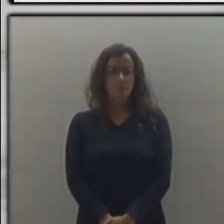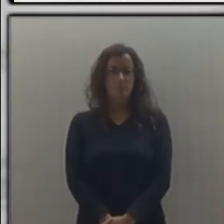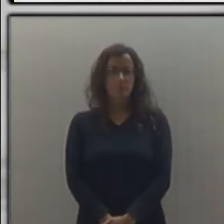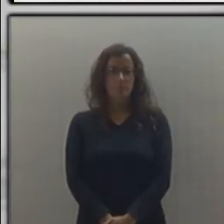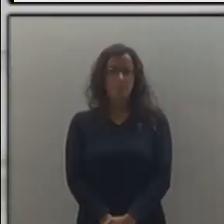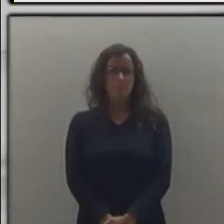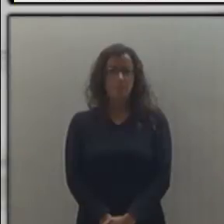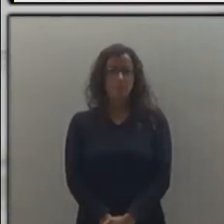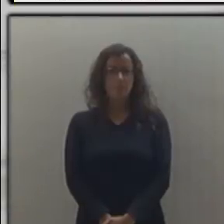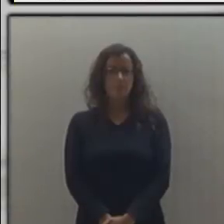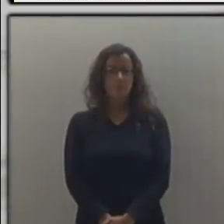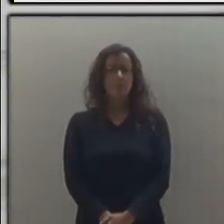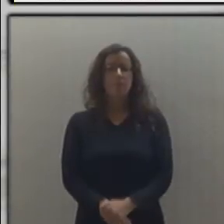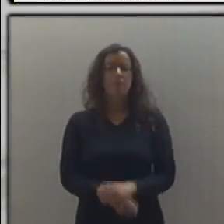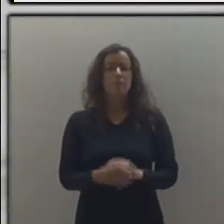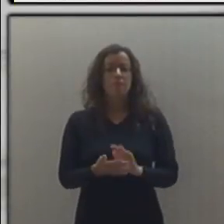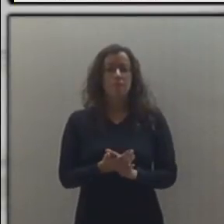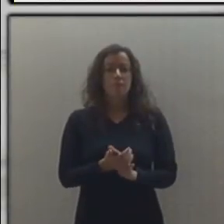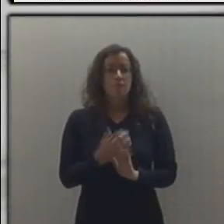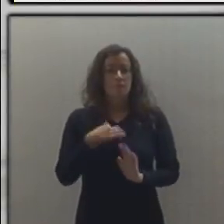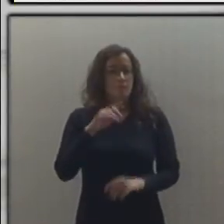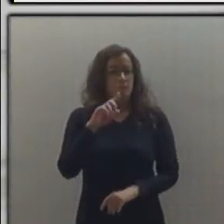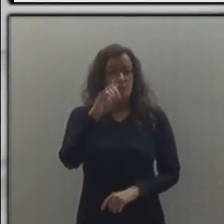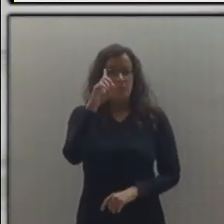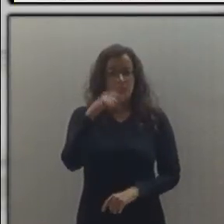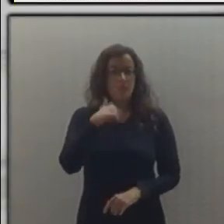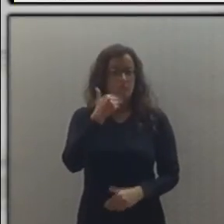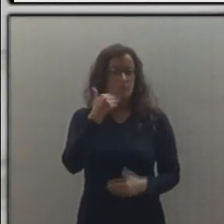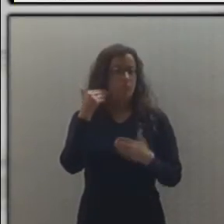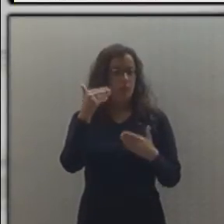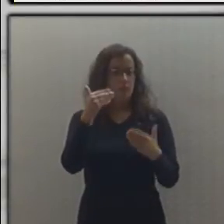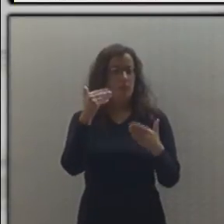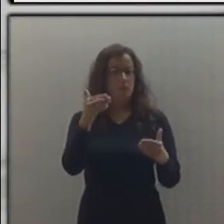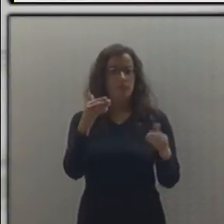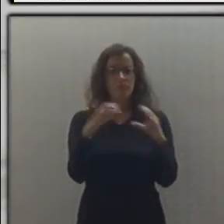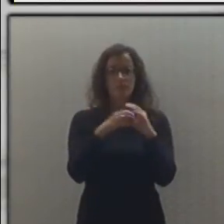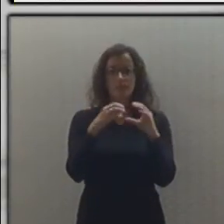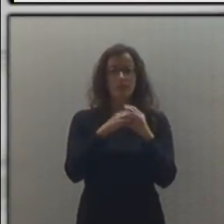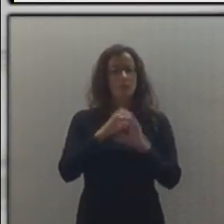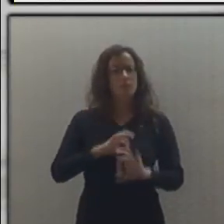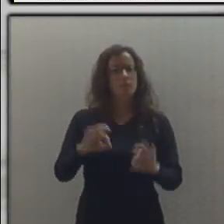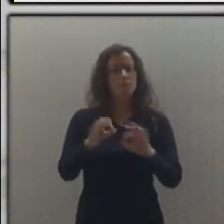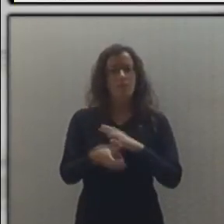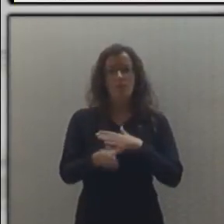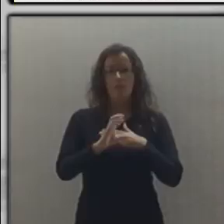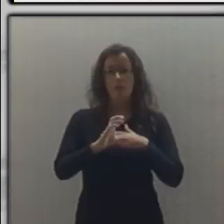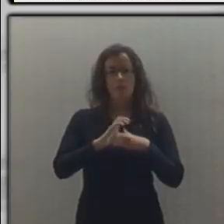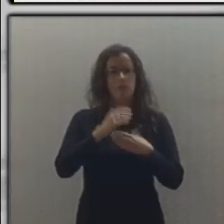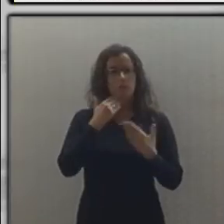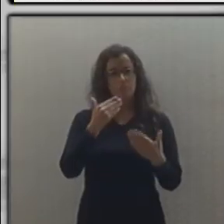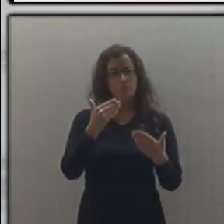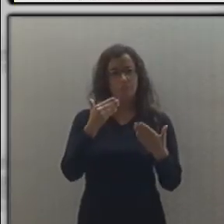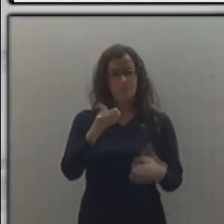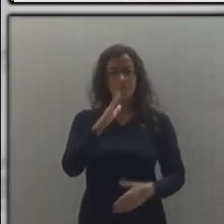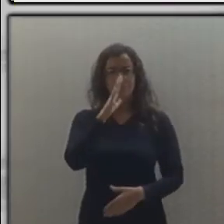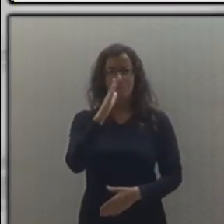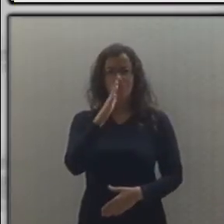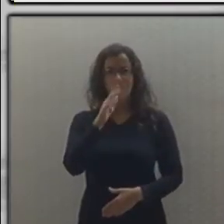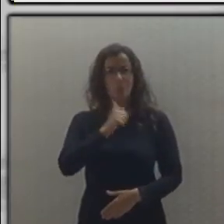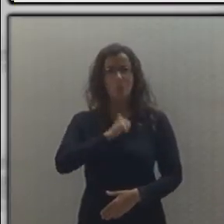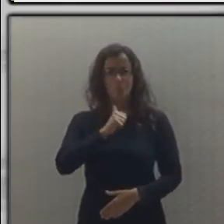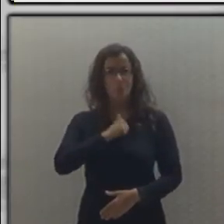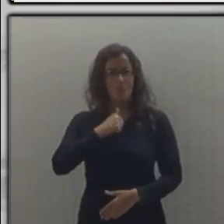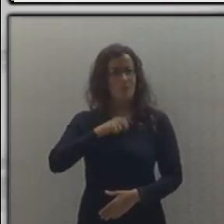Bueno, en primer lugar yo quería agradecer al IMSERSO y en concreto al CEAPAT la oportunidad de venir